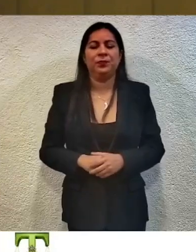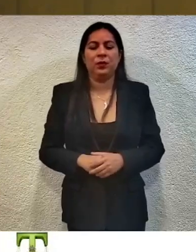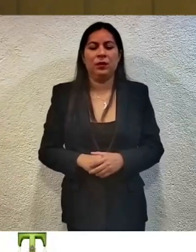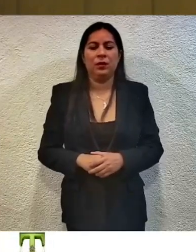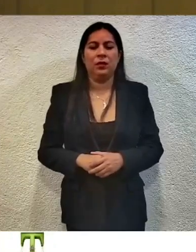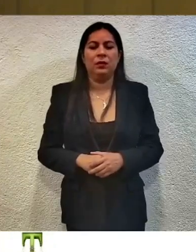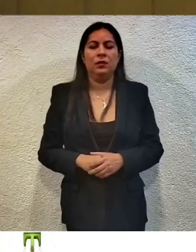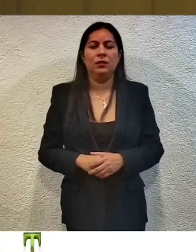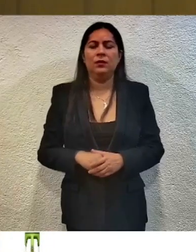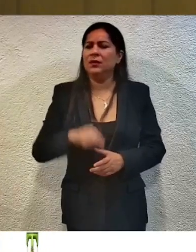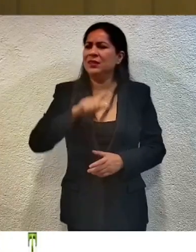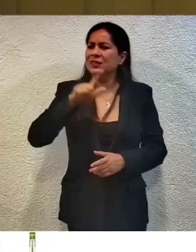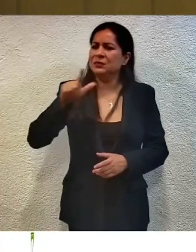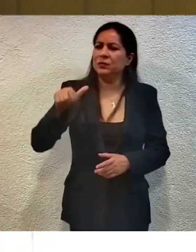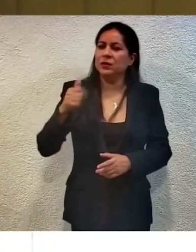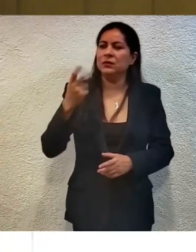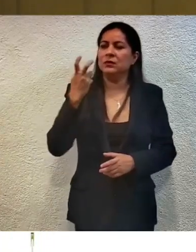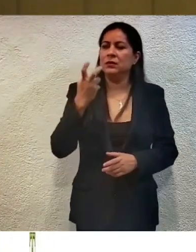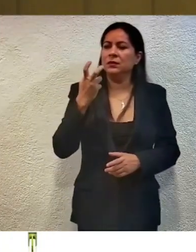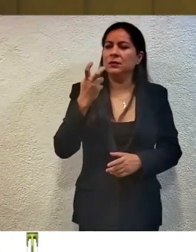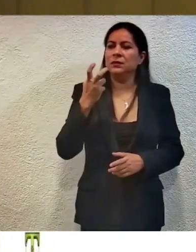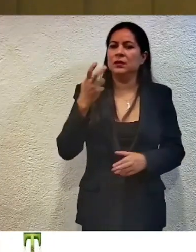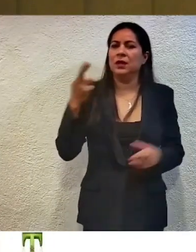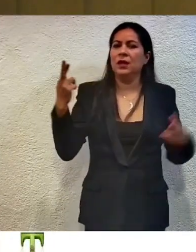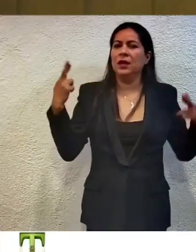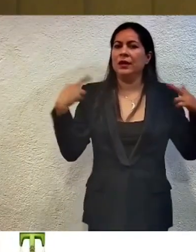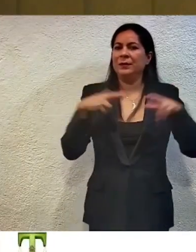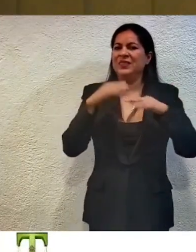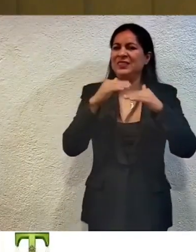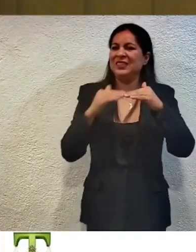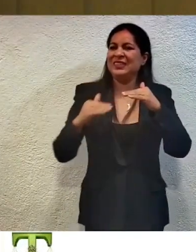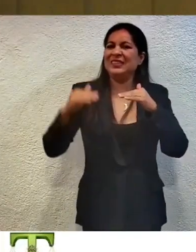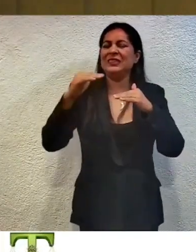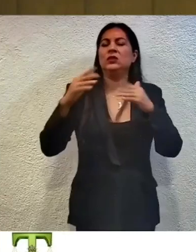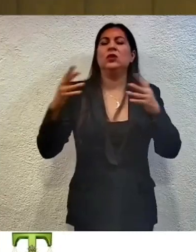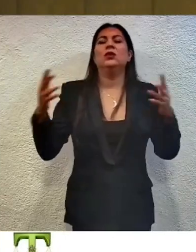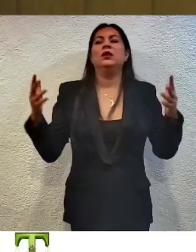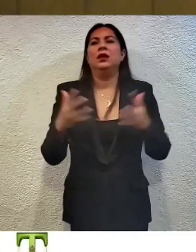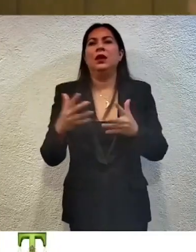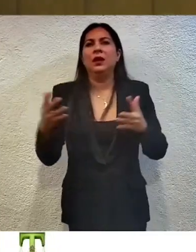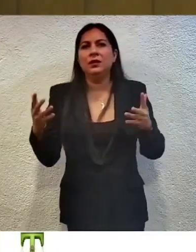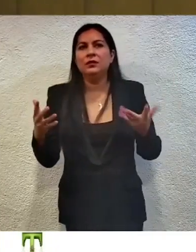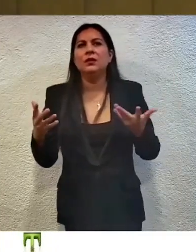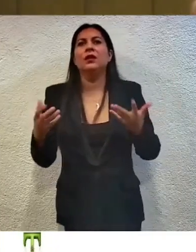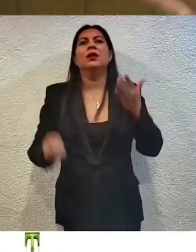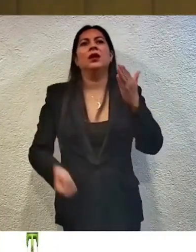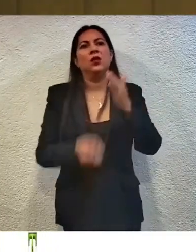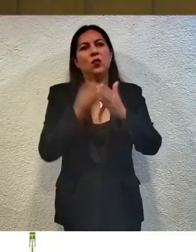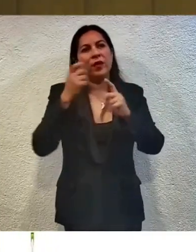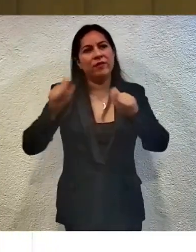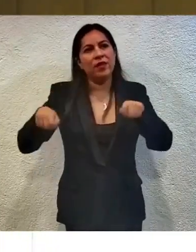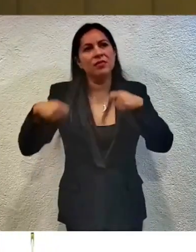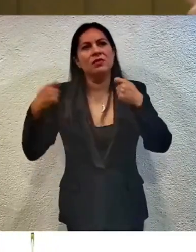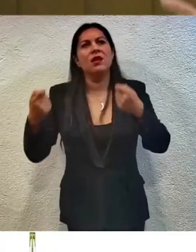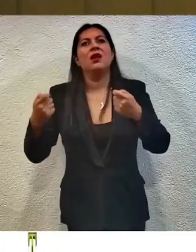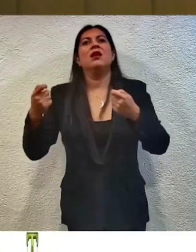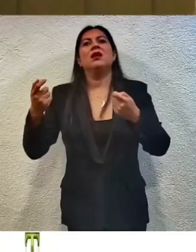Y luego, bajo esa sobrerepresentación y realizado la nueva distribución por